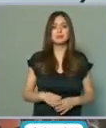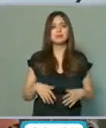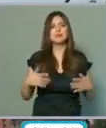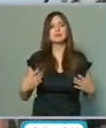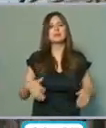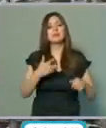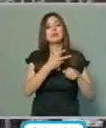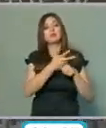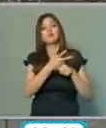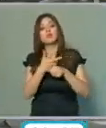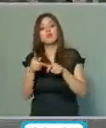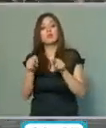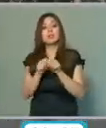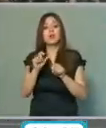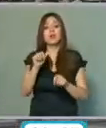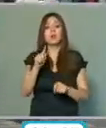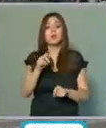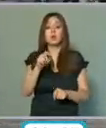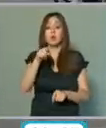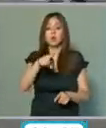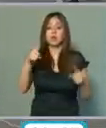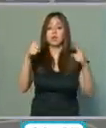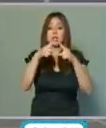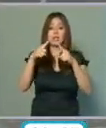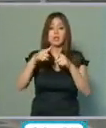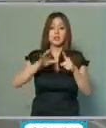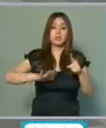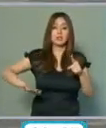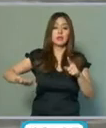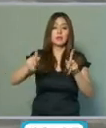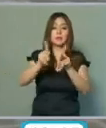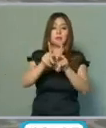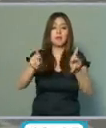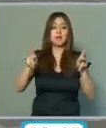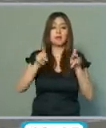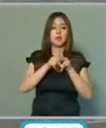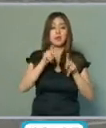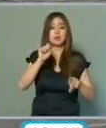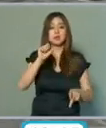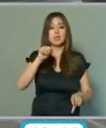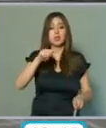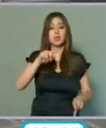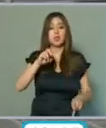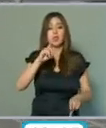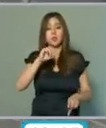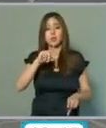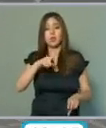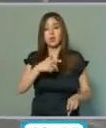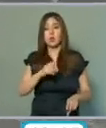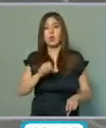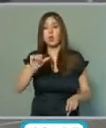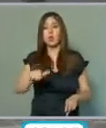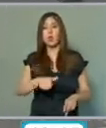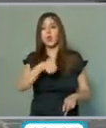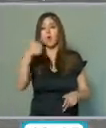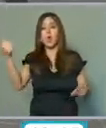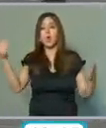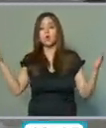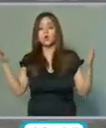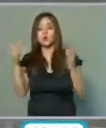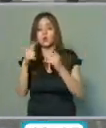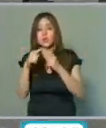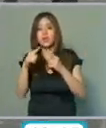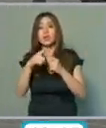esta plaza que domina la iglesia de Santo Domingo y luego la otra pequeña capilla, estos